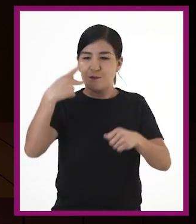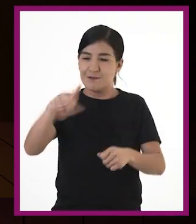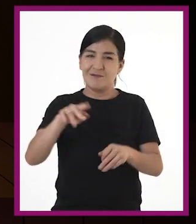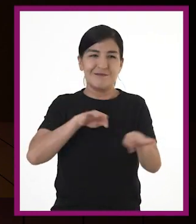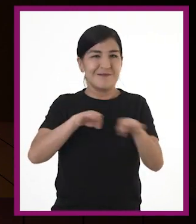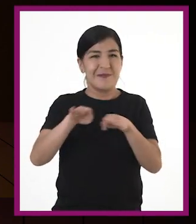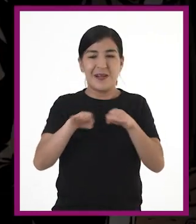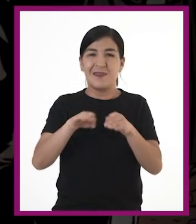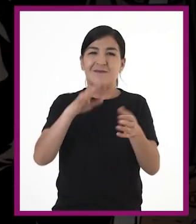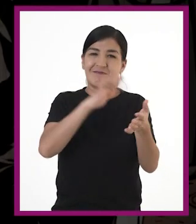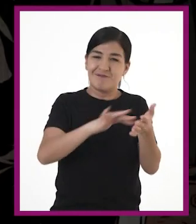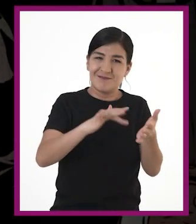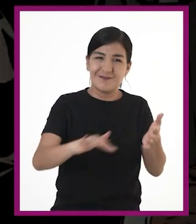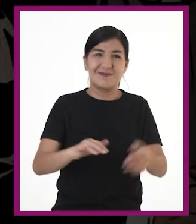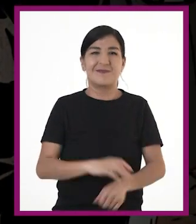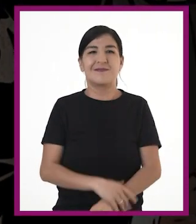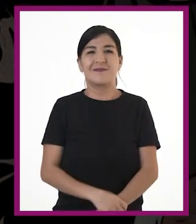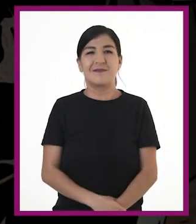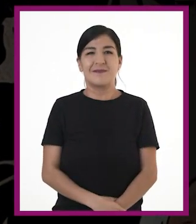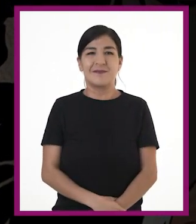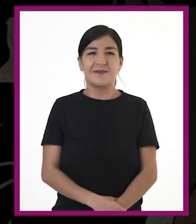oficio literario.